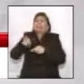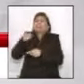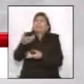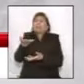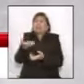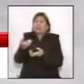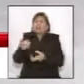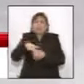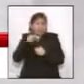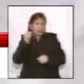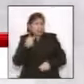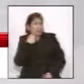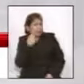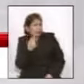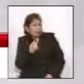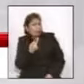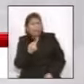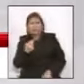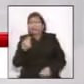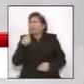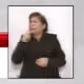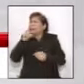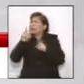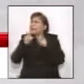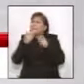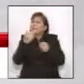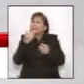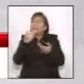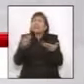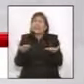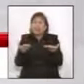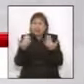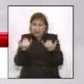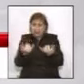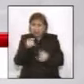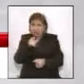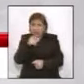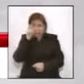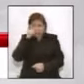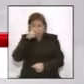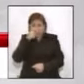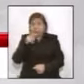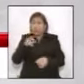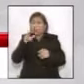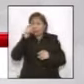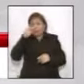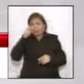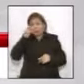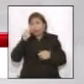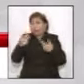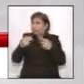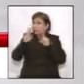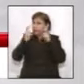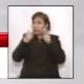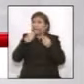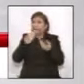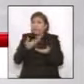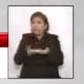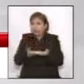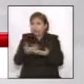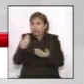día? O sea, el tema fue... ¿Pero quiere usted que renuncie hoy día? No, el tema fue que, o